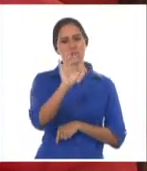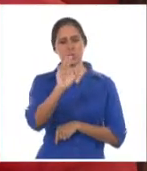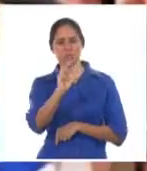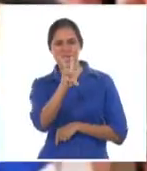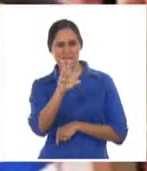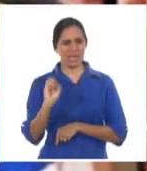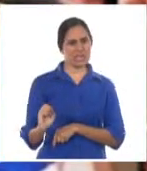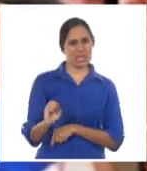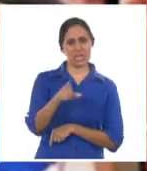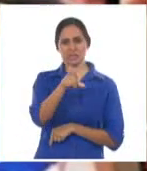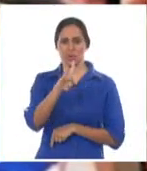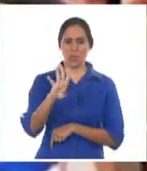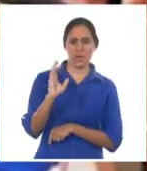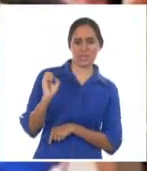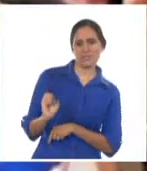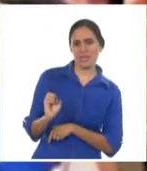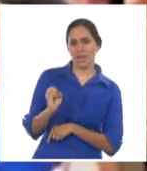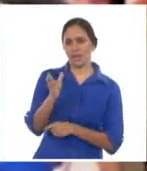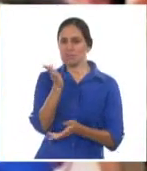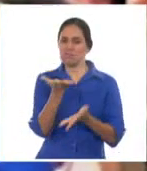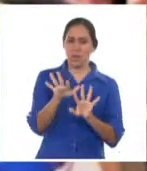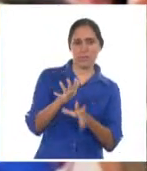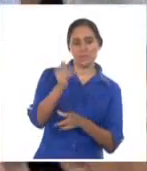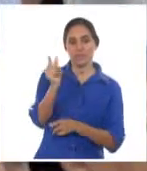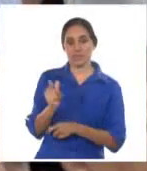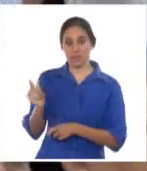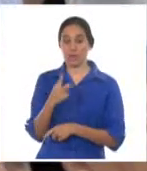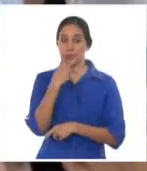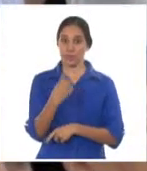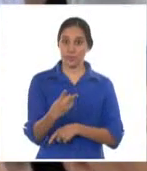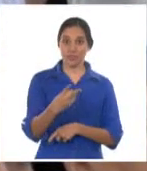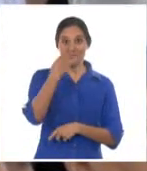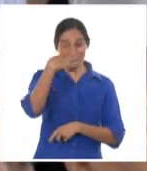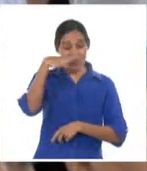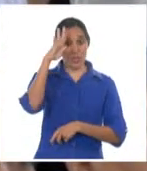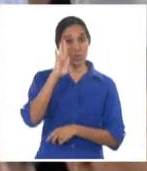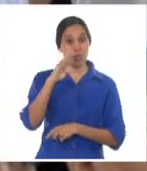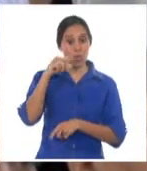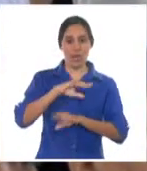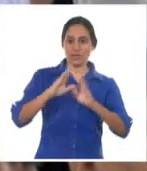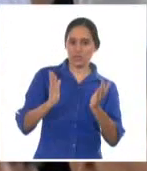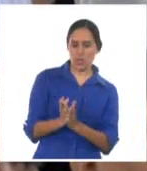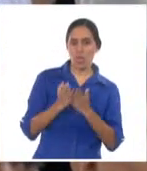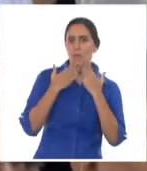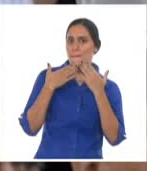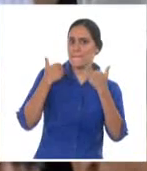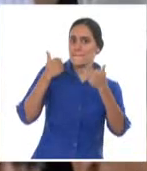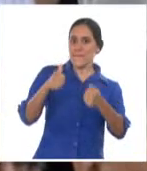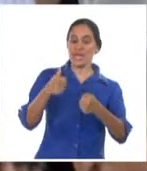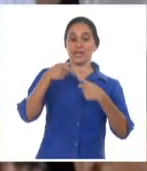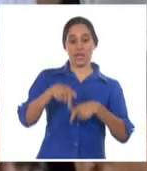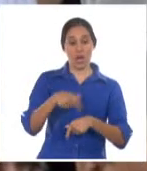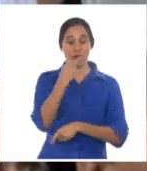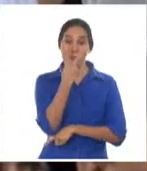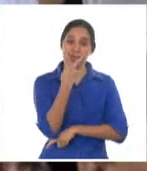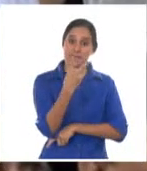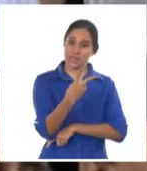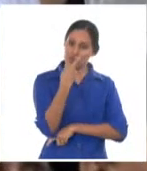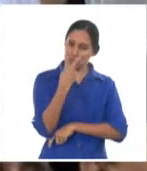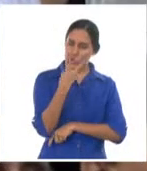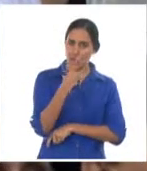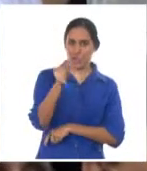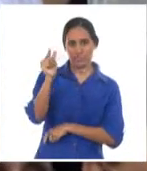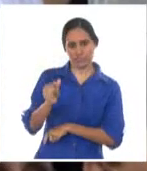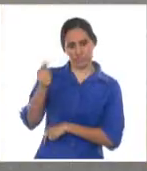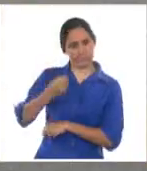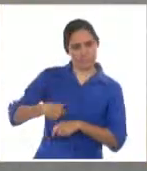140 personas. Desde el punto de vista legislativo, Cuba se encuentra en un buen momento para la atención a este flagelo a partir